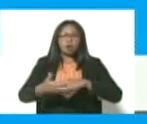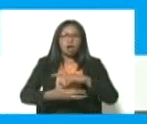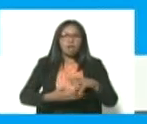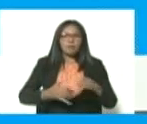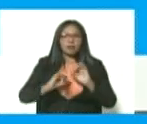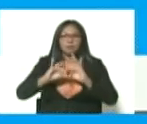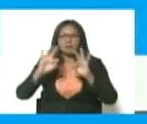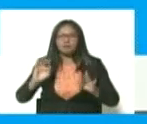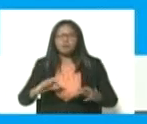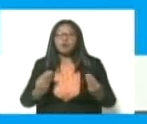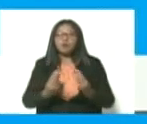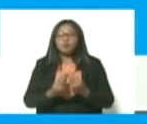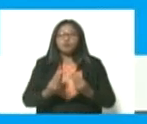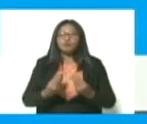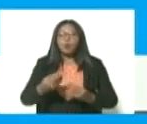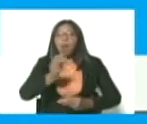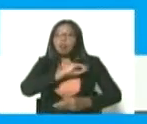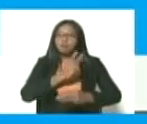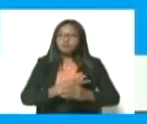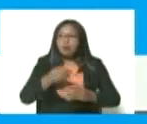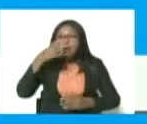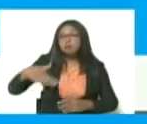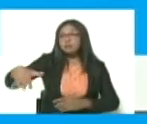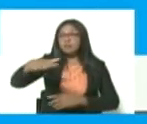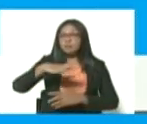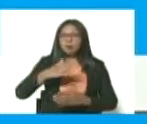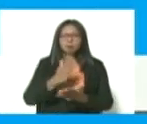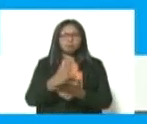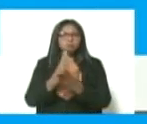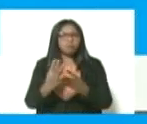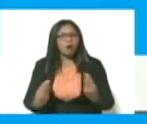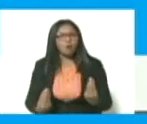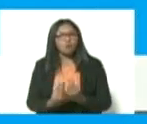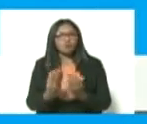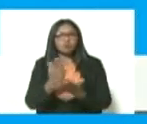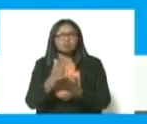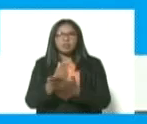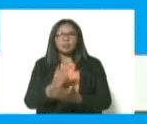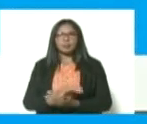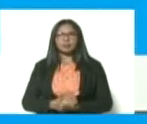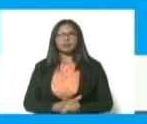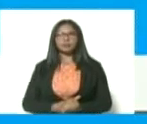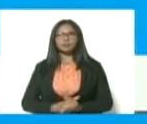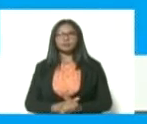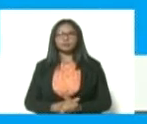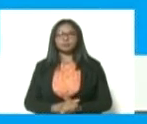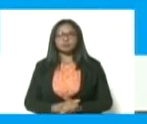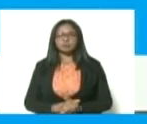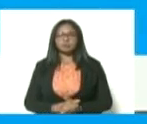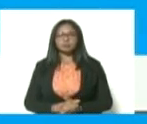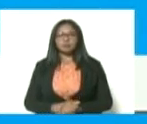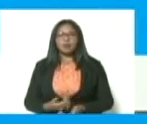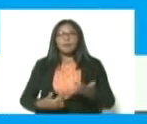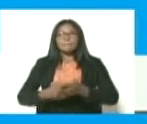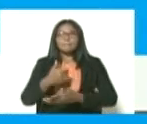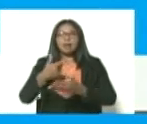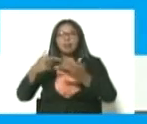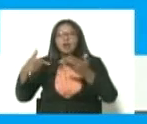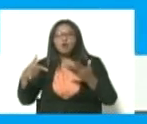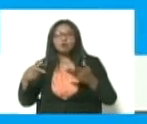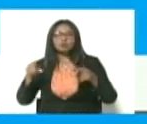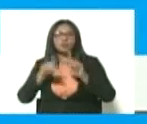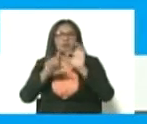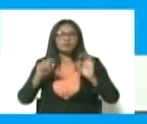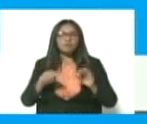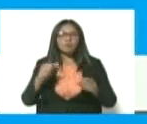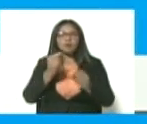junto al poder popular, de estar con la gente siempre y de multiplicar los recursos